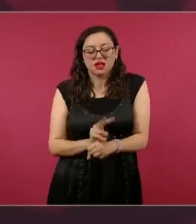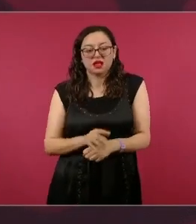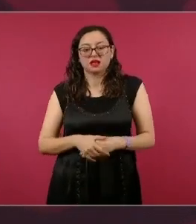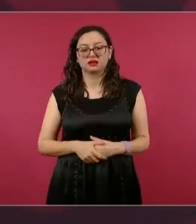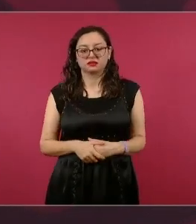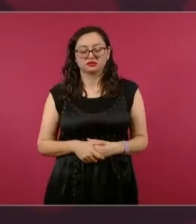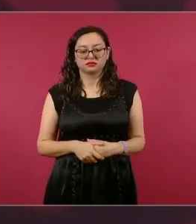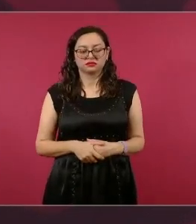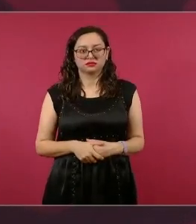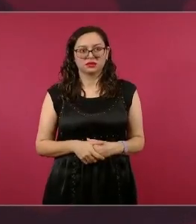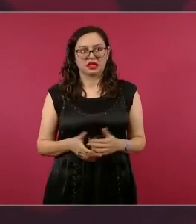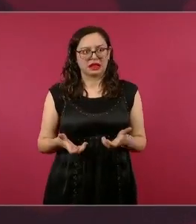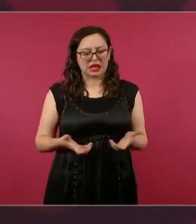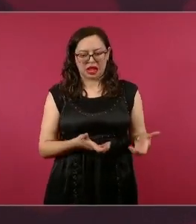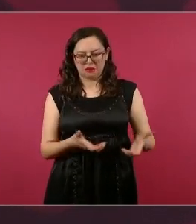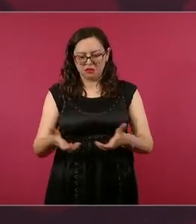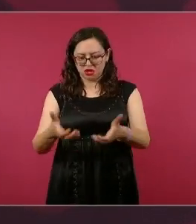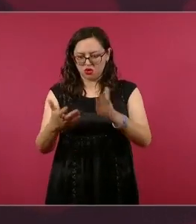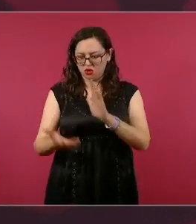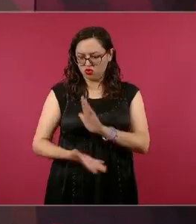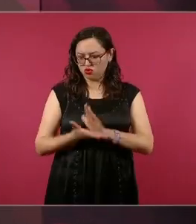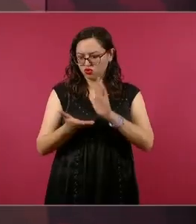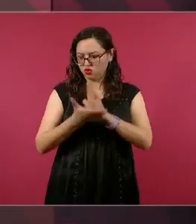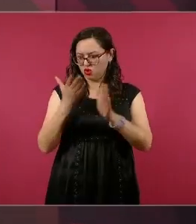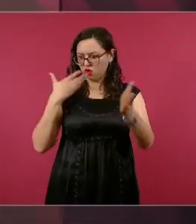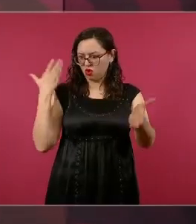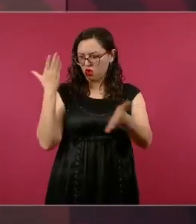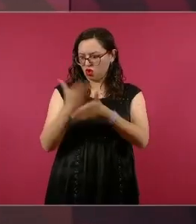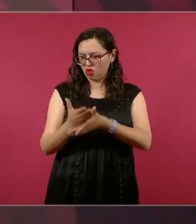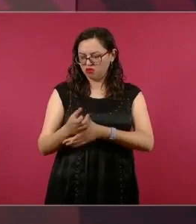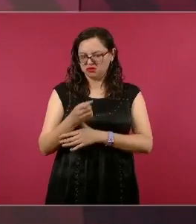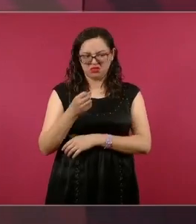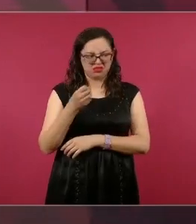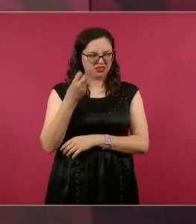fui tres veces a ver el camino. Y ya está,